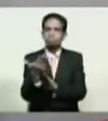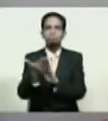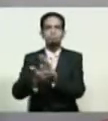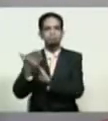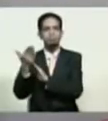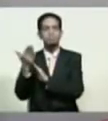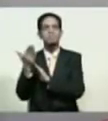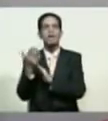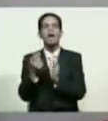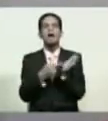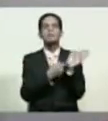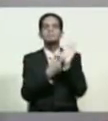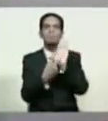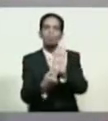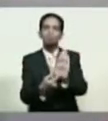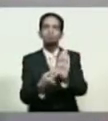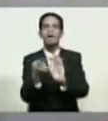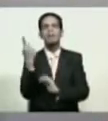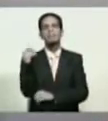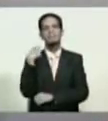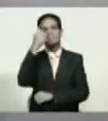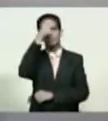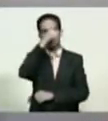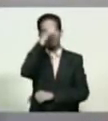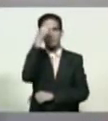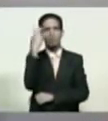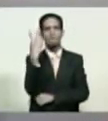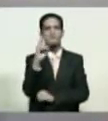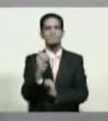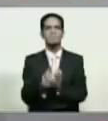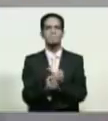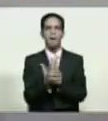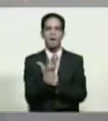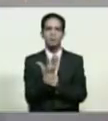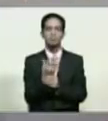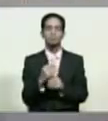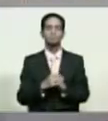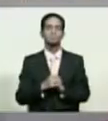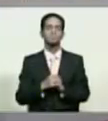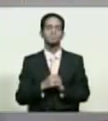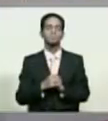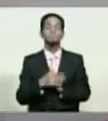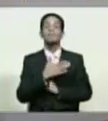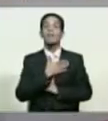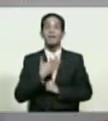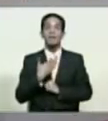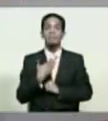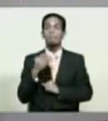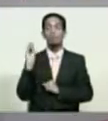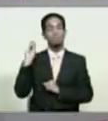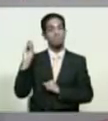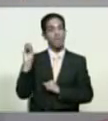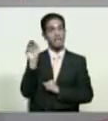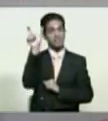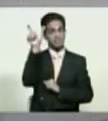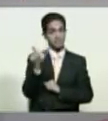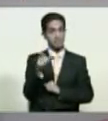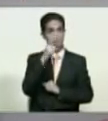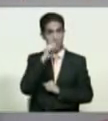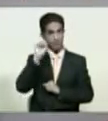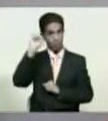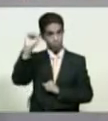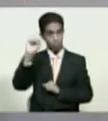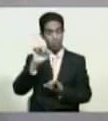a expresarnos este 20 de mayo. Queremos decirle al presidente Nicolás Maduro que ya ha